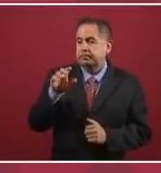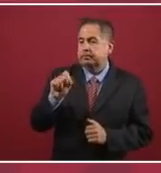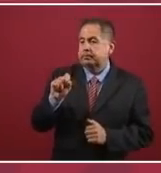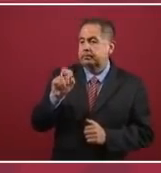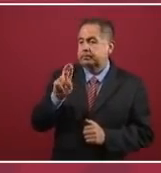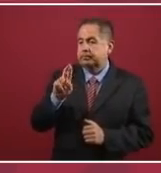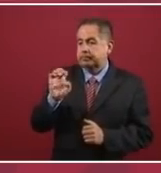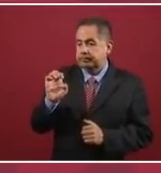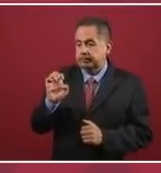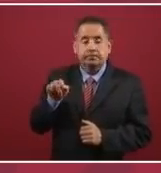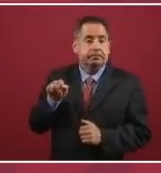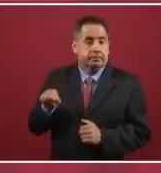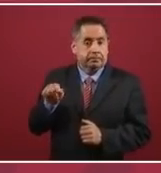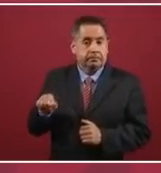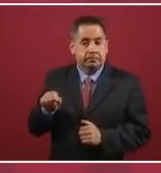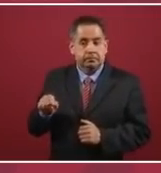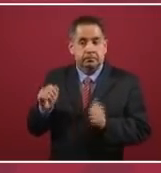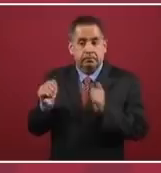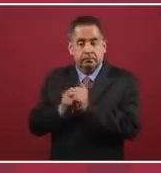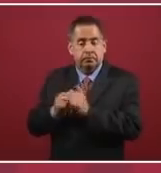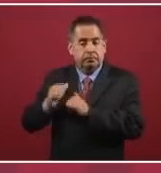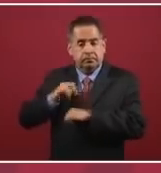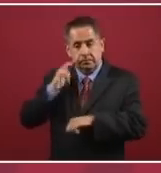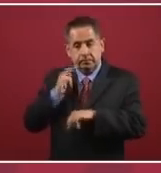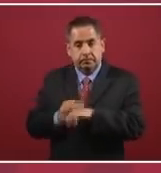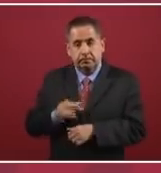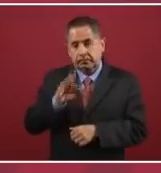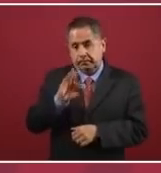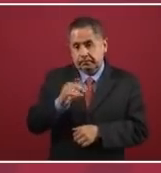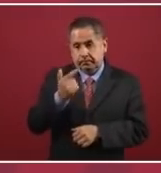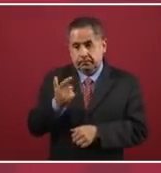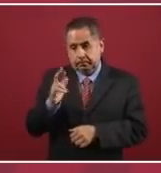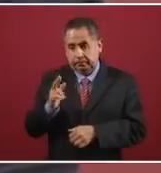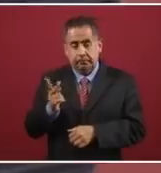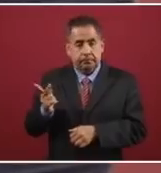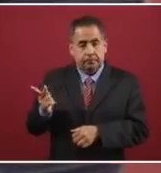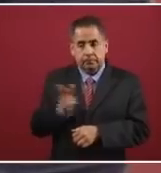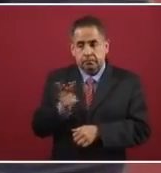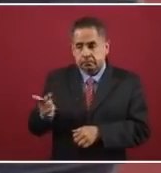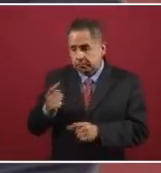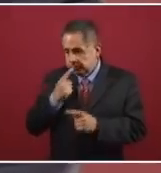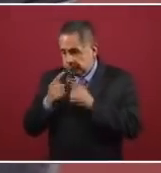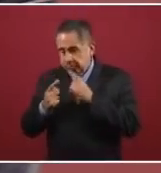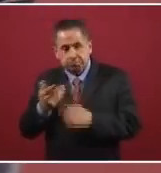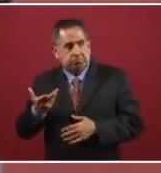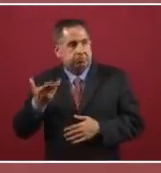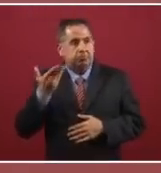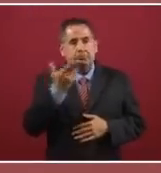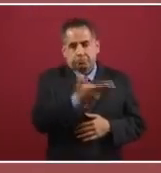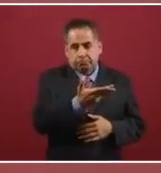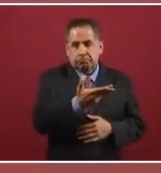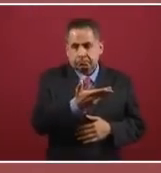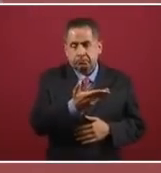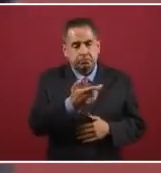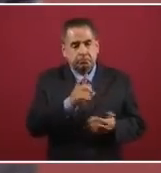Secretaría de Relaciones Exteriores, en coordinación con la Fiscalía, se están pidiendo